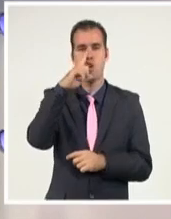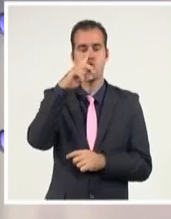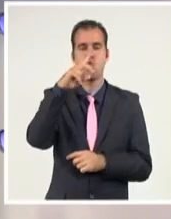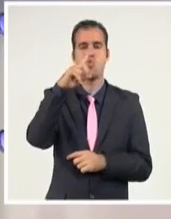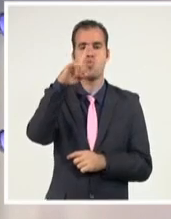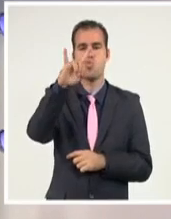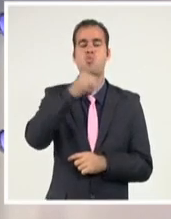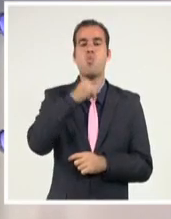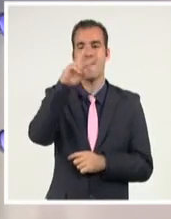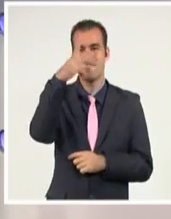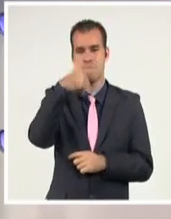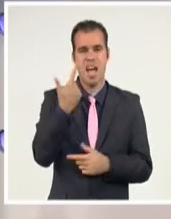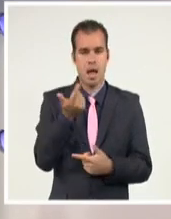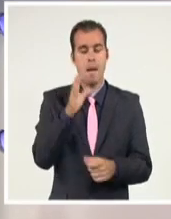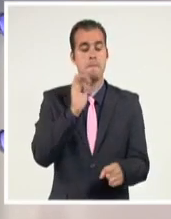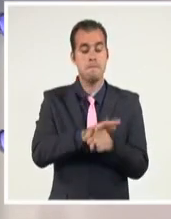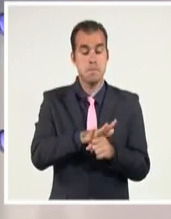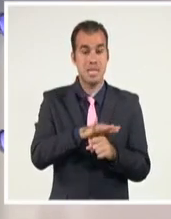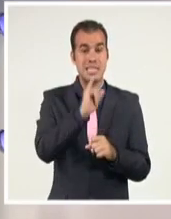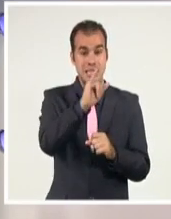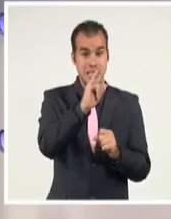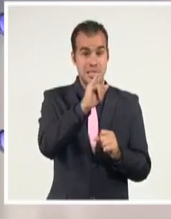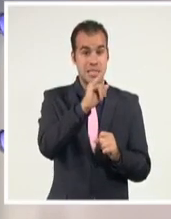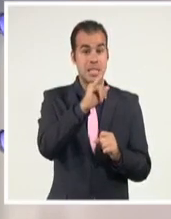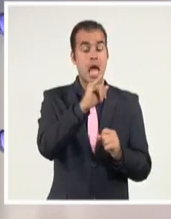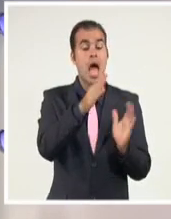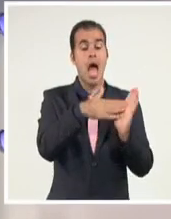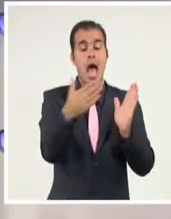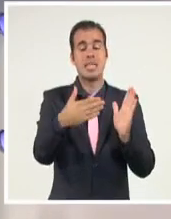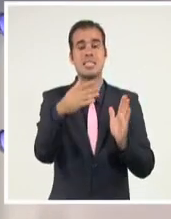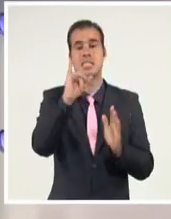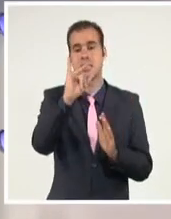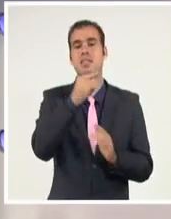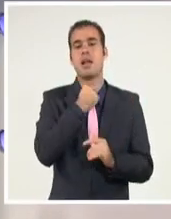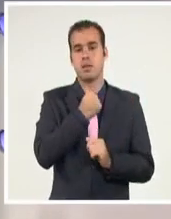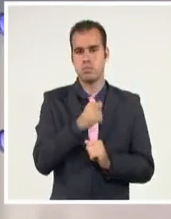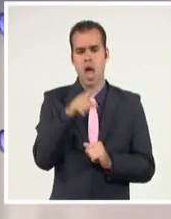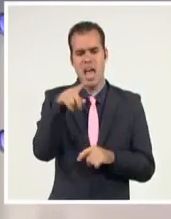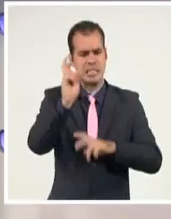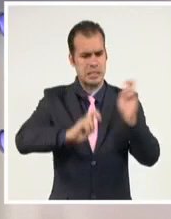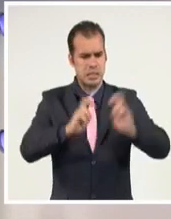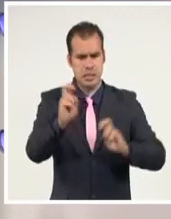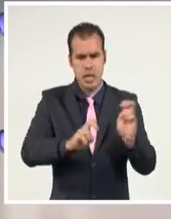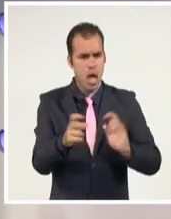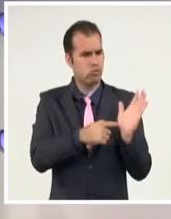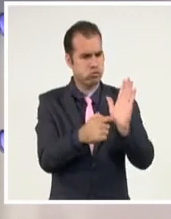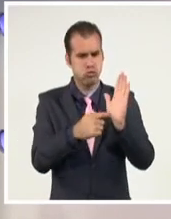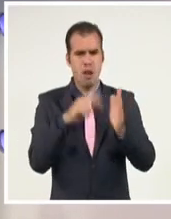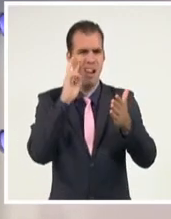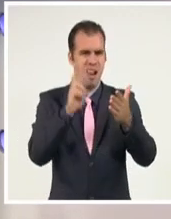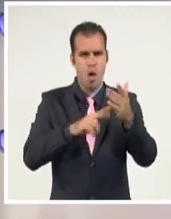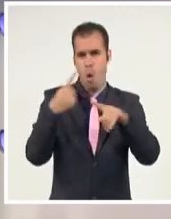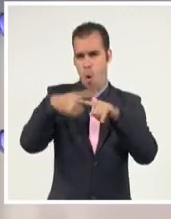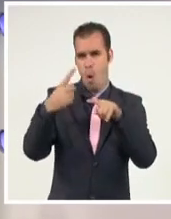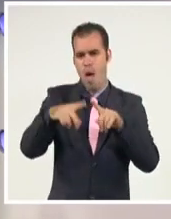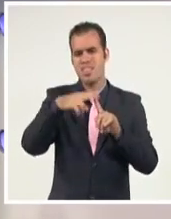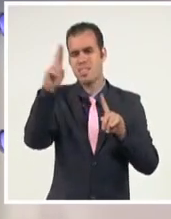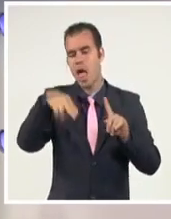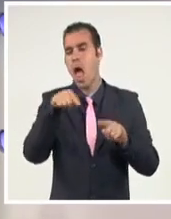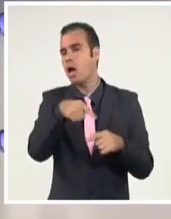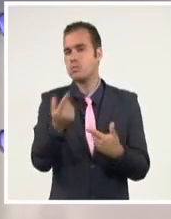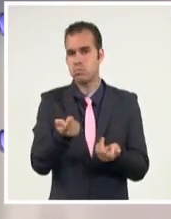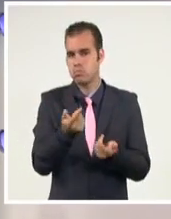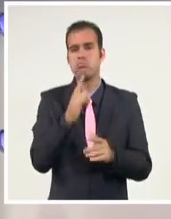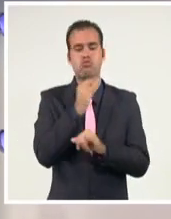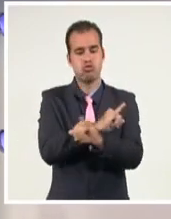31 de enero. Como parte de sus actividades se desarrollarán talleres, puestas en escena, lecturas dramatizadas y coloquios, según se dio a